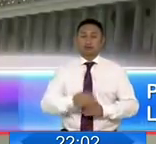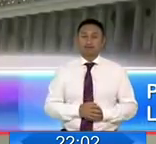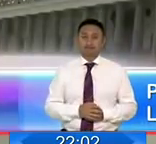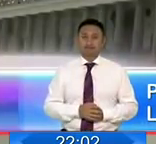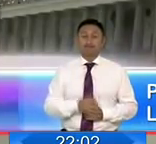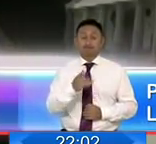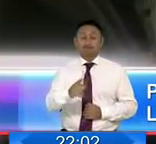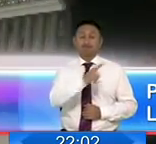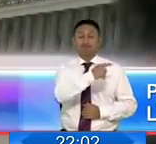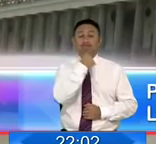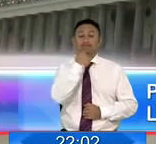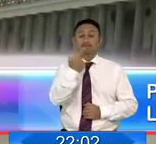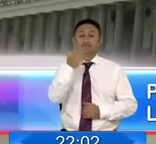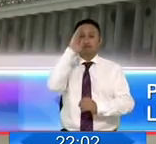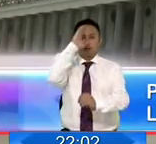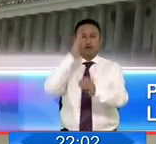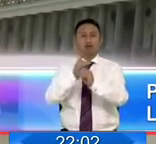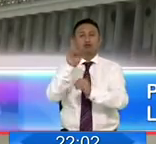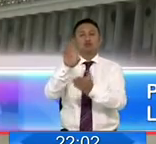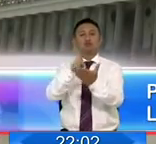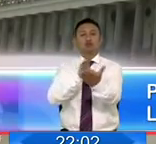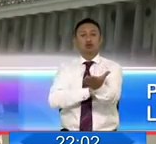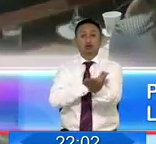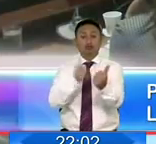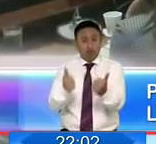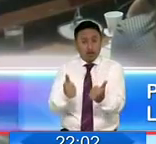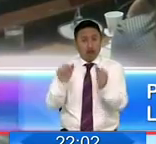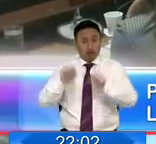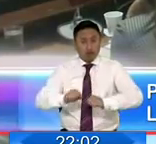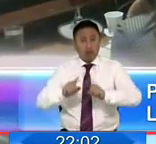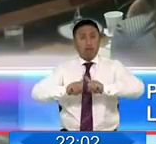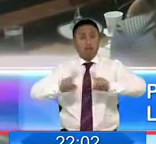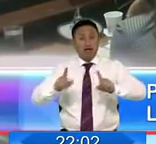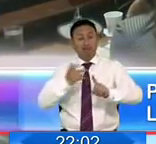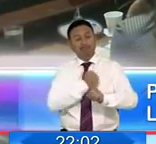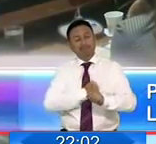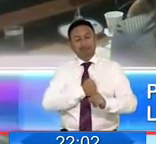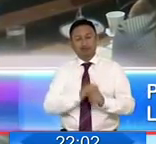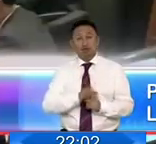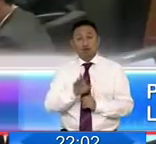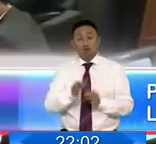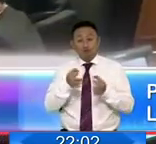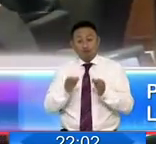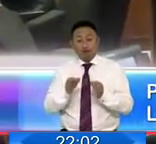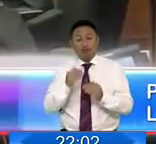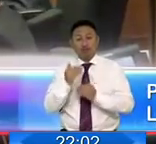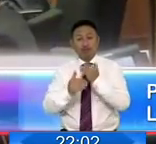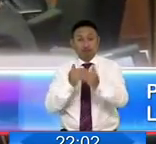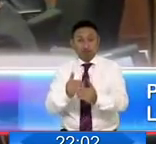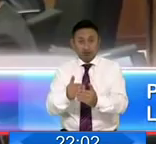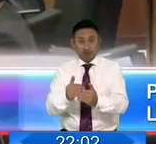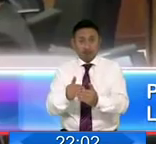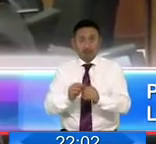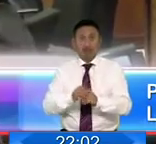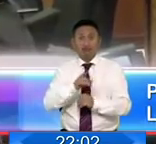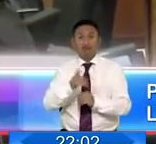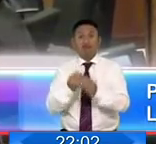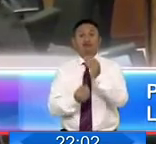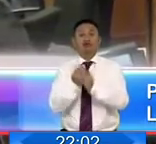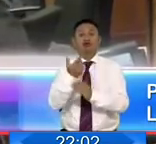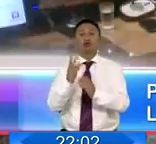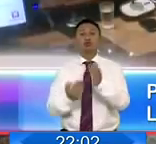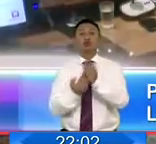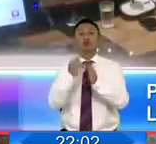al Ejecutivo, el objetivo del proyecto es loable, pero lamentablemente el mecanismo propuesto por la Asamblea, que es la creación de un